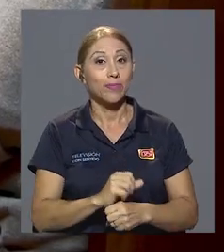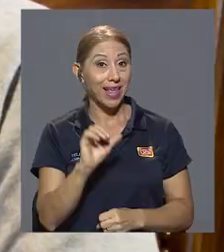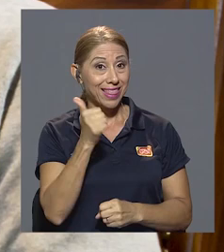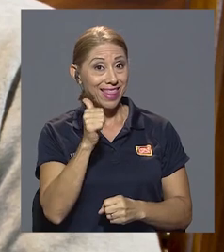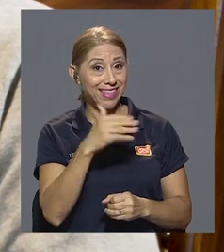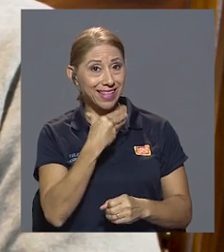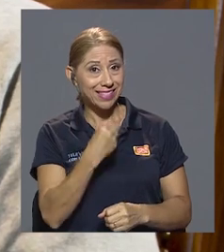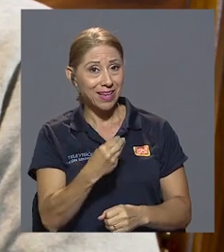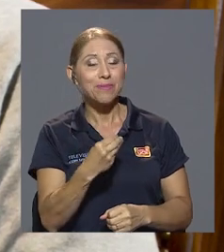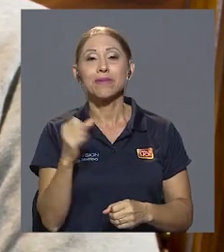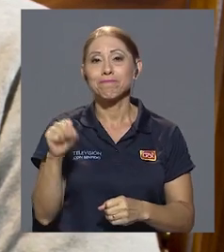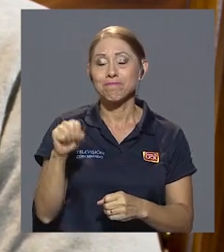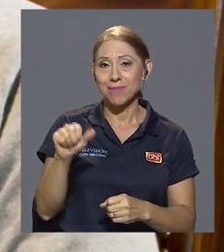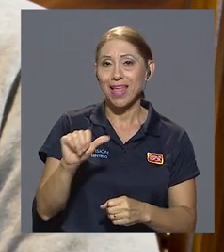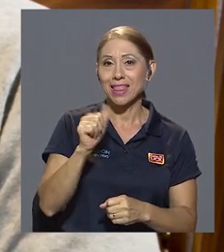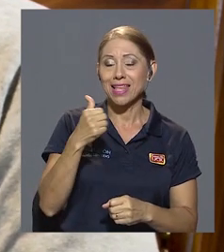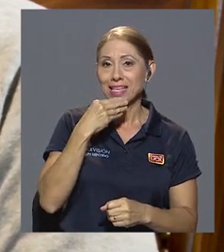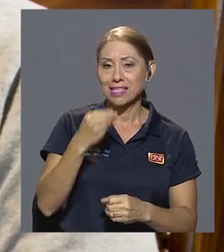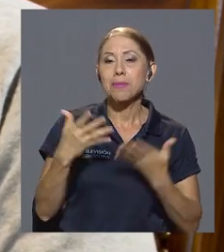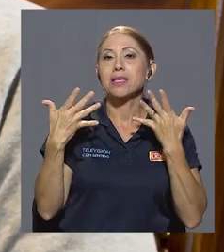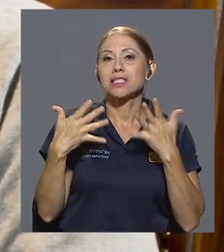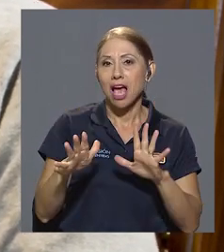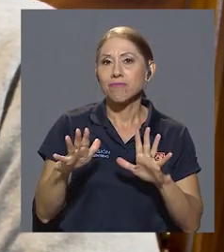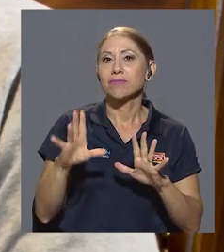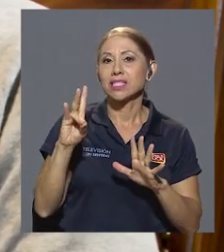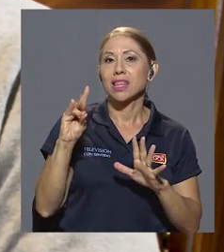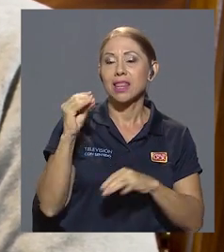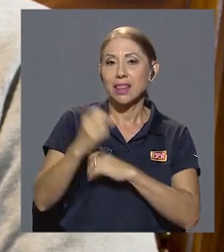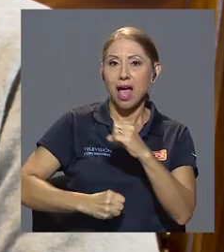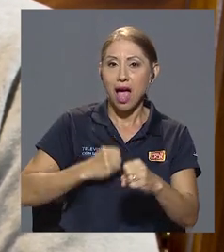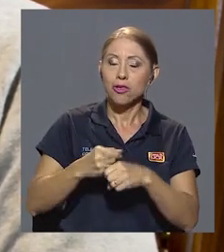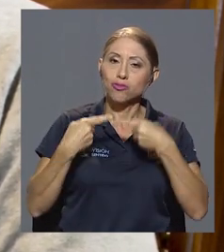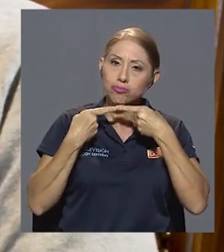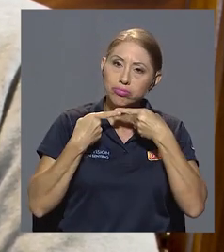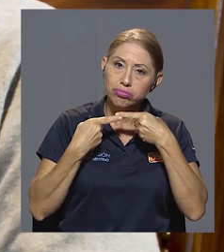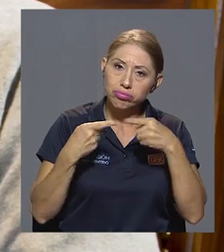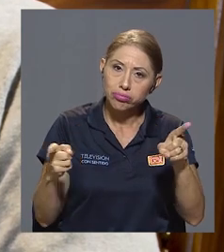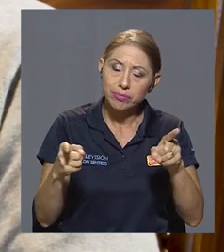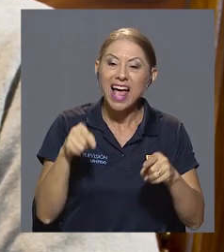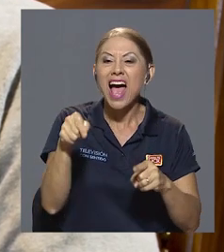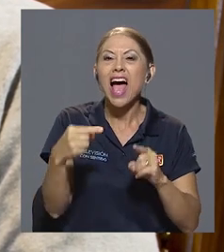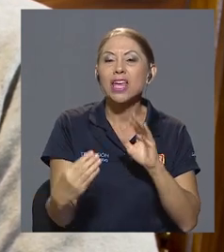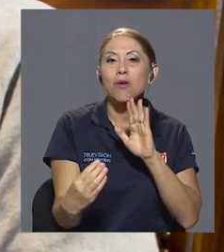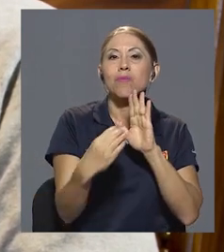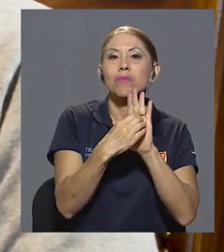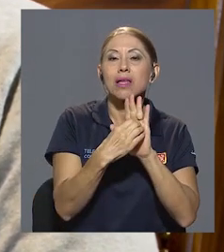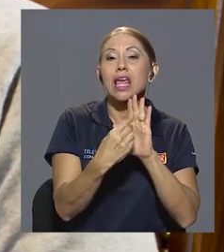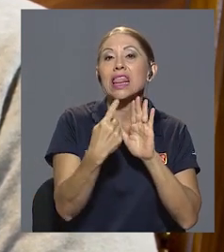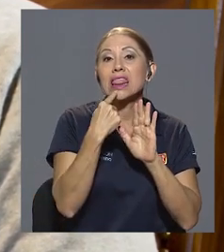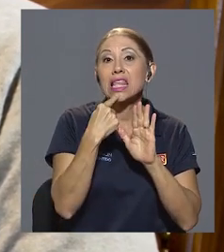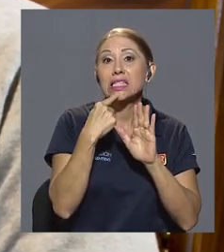diciembre de su promulgación por ejemplo en materia migratoria garantiza el derecho a